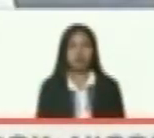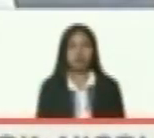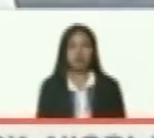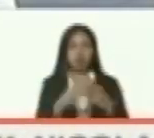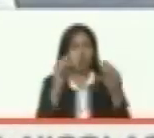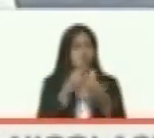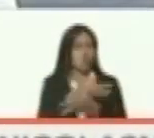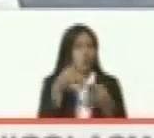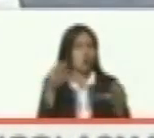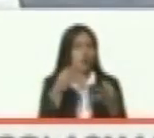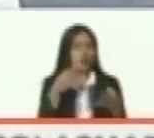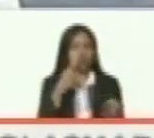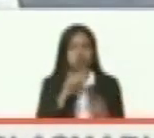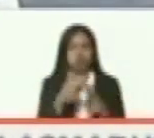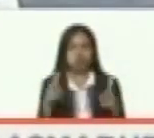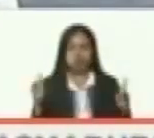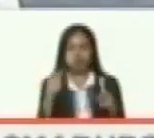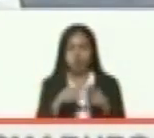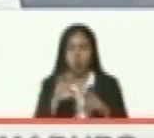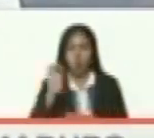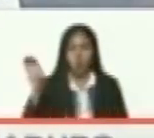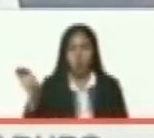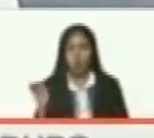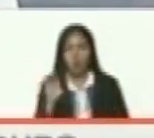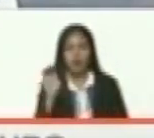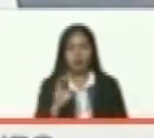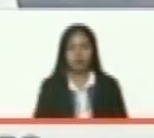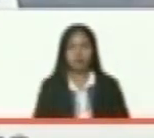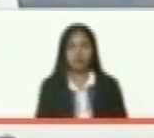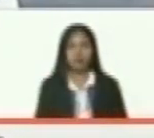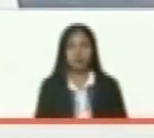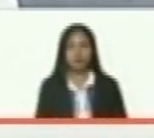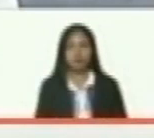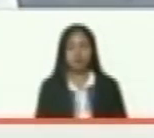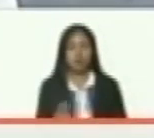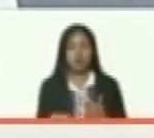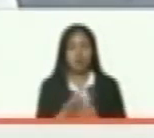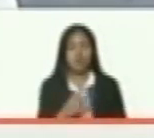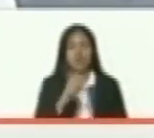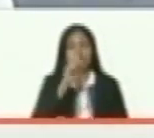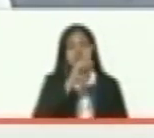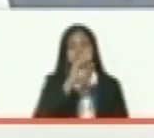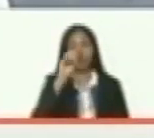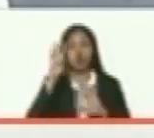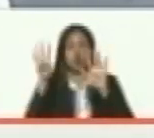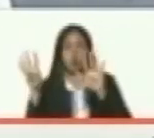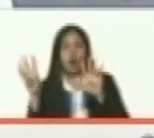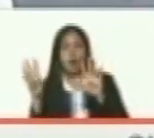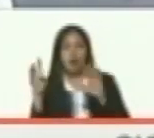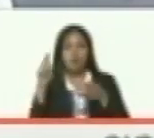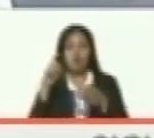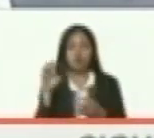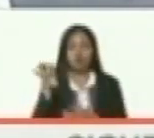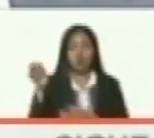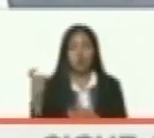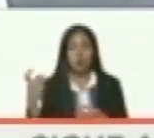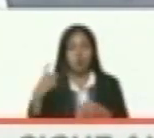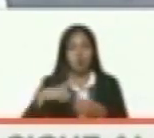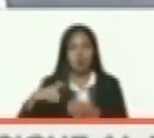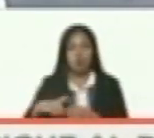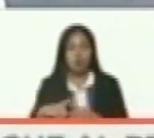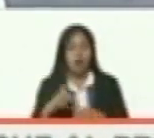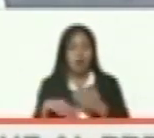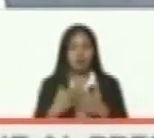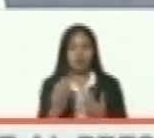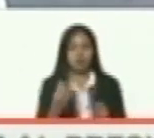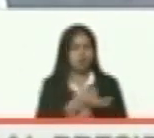éxito a lo largo y ancho del país. Ya tenemos 109 ciudades incorporadas. Todo